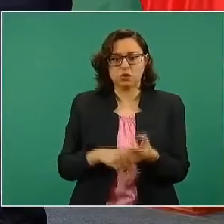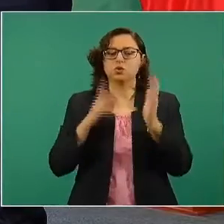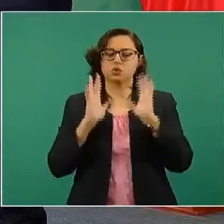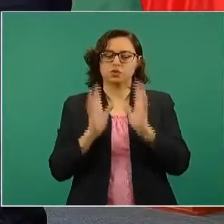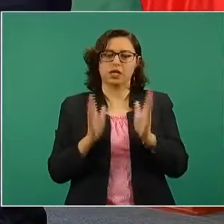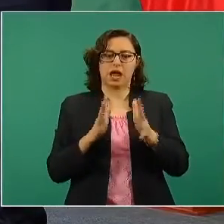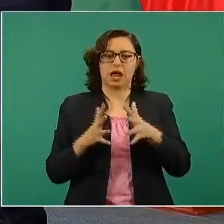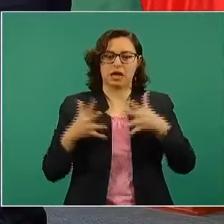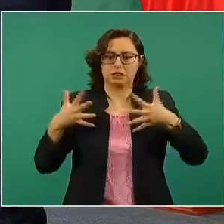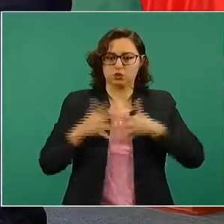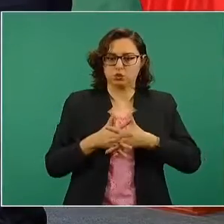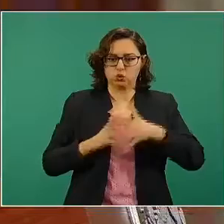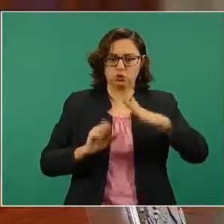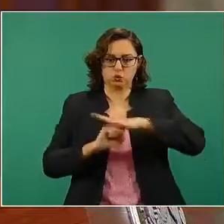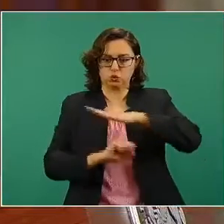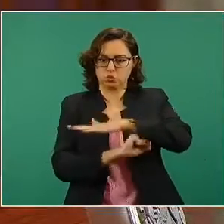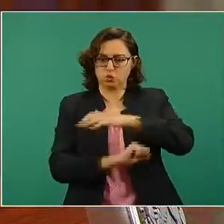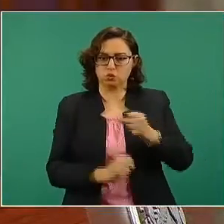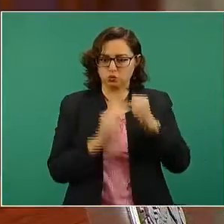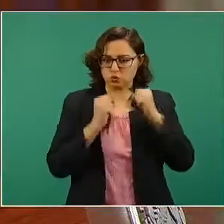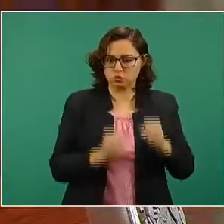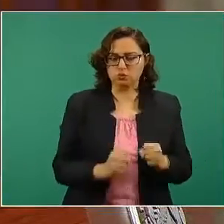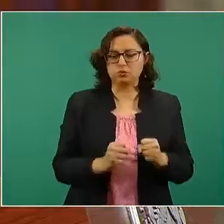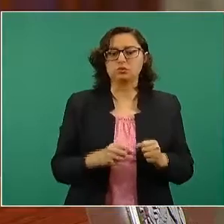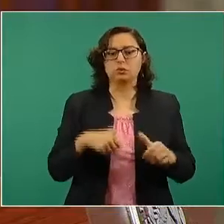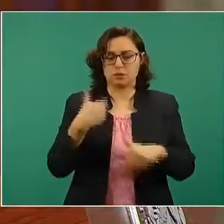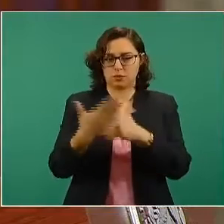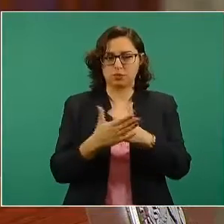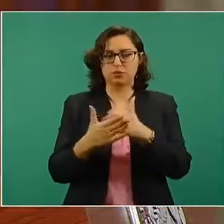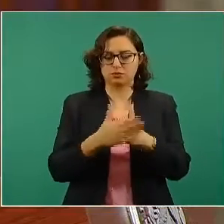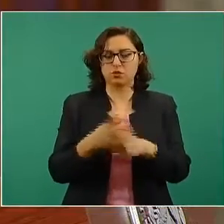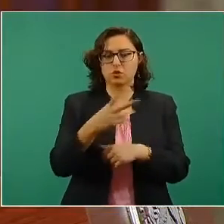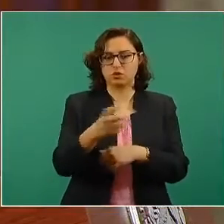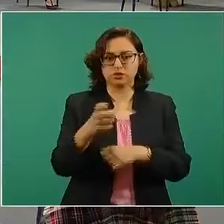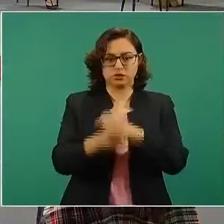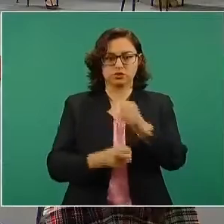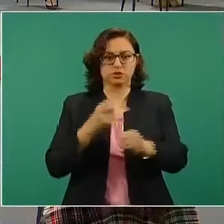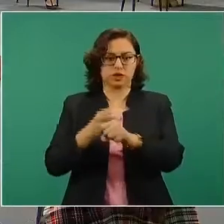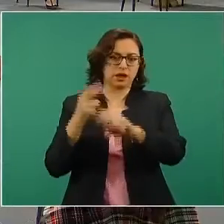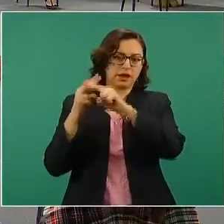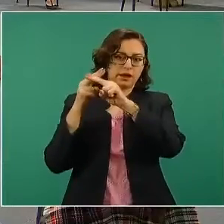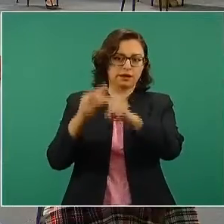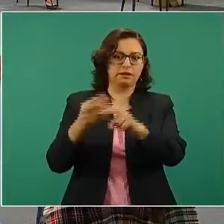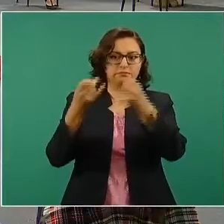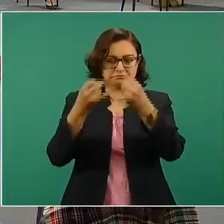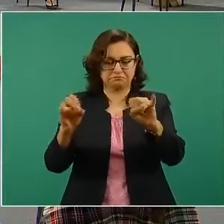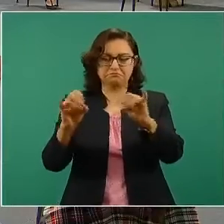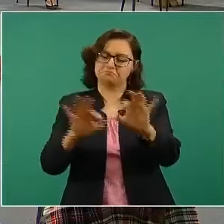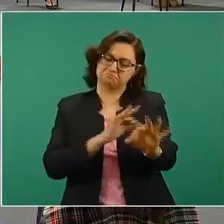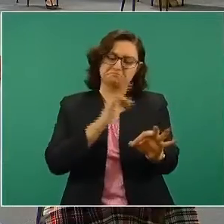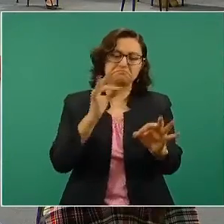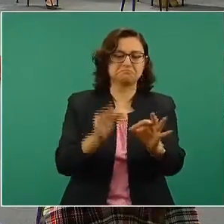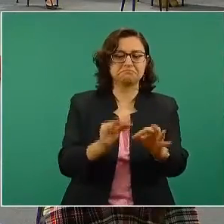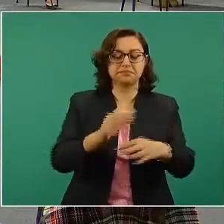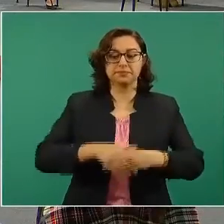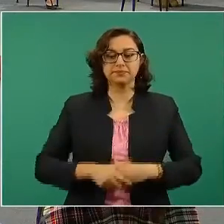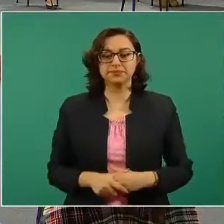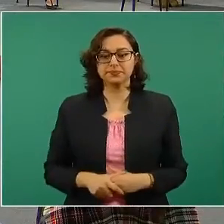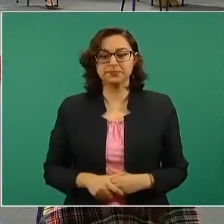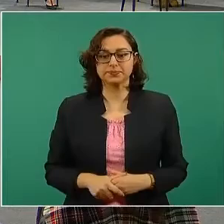estructurales y que pues evidentemente estará listo para los 200 años de la conmemoración de la consumación de la independencia.